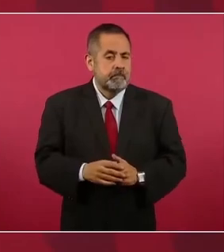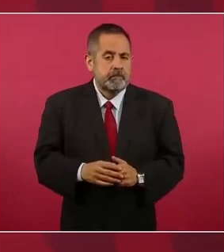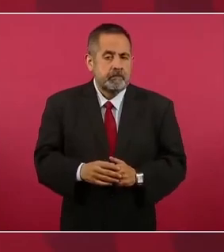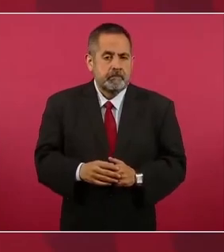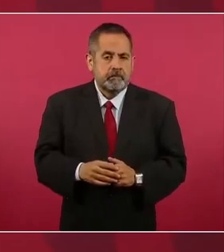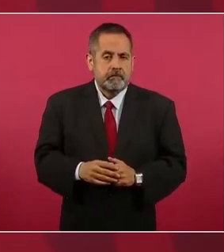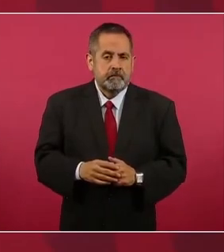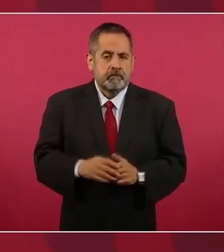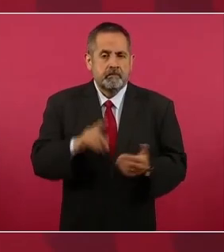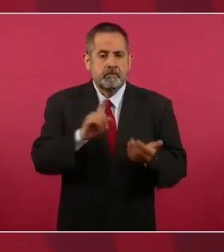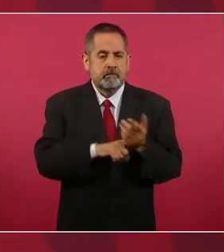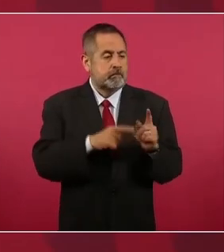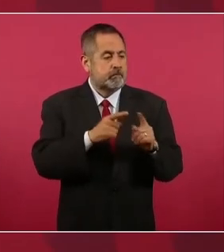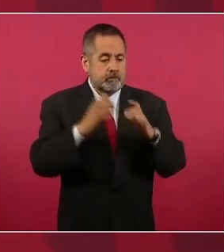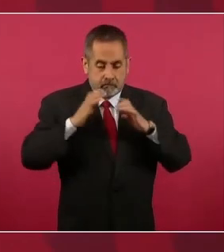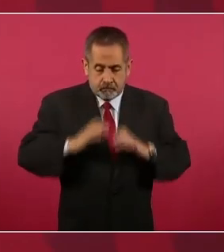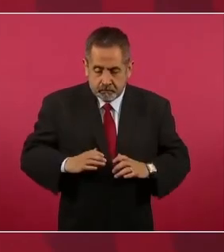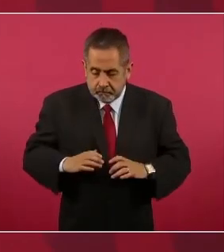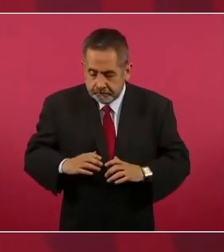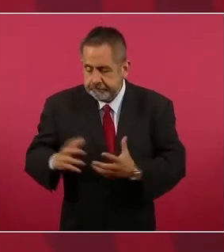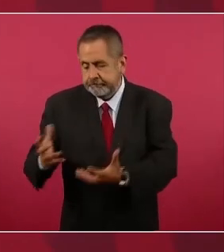no es nada más encontrar los cuerpos.